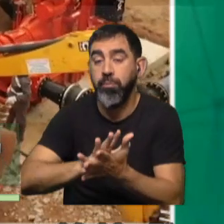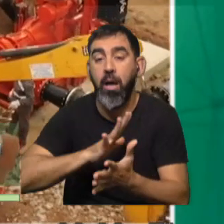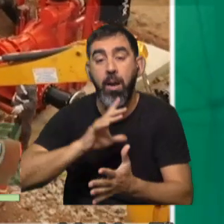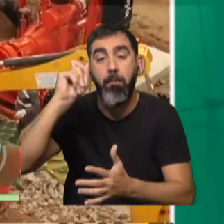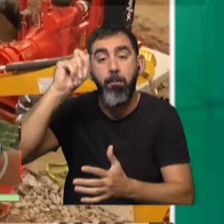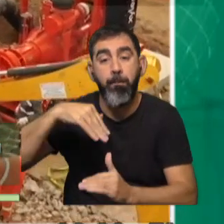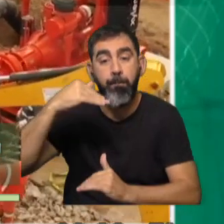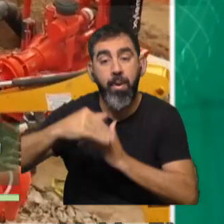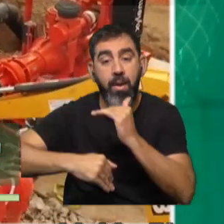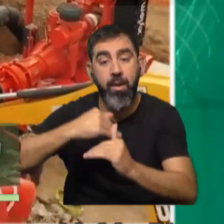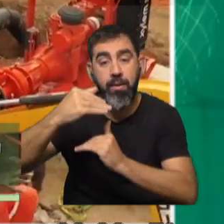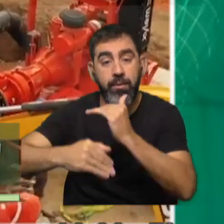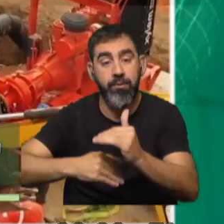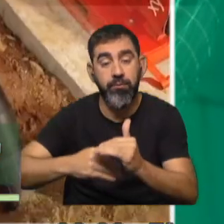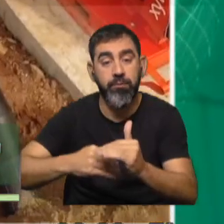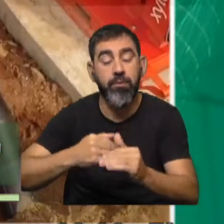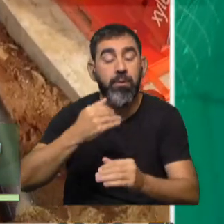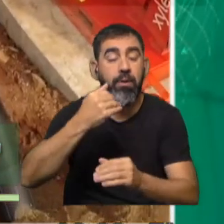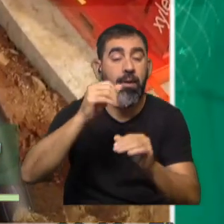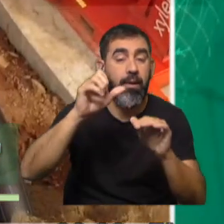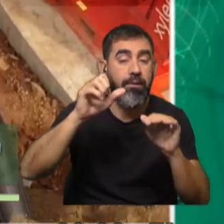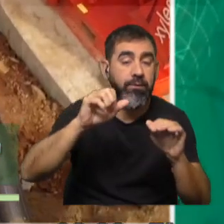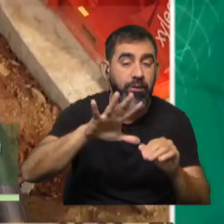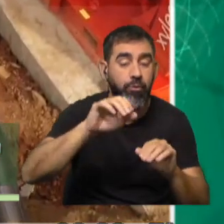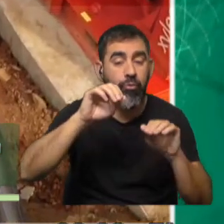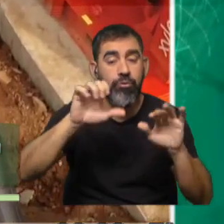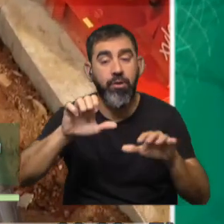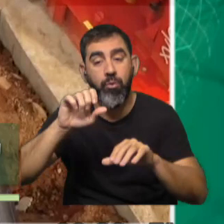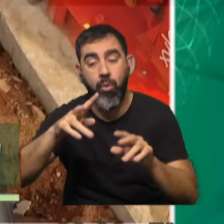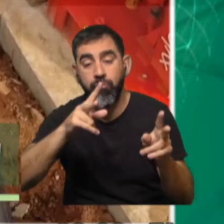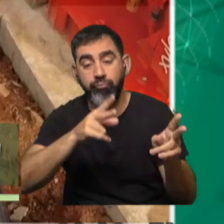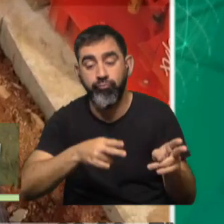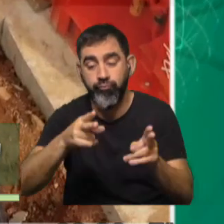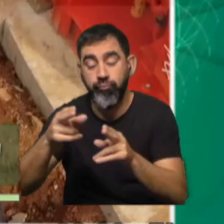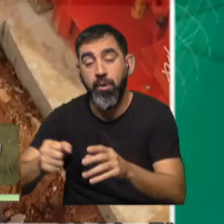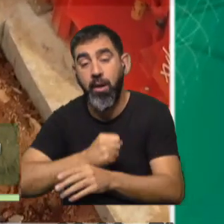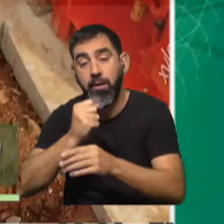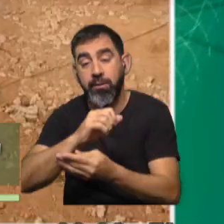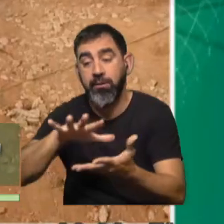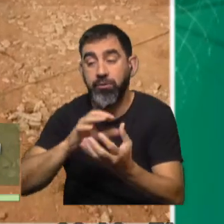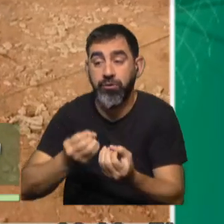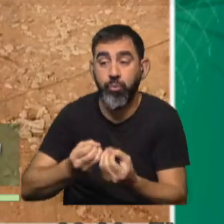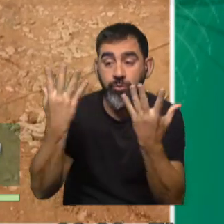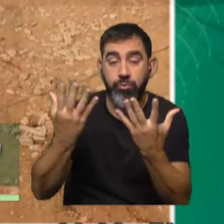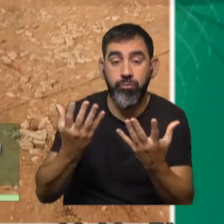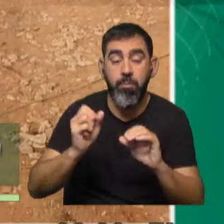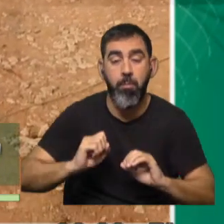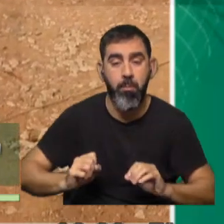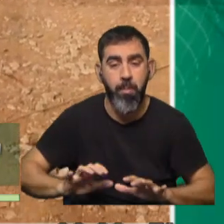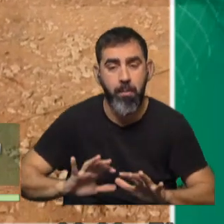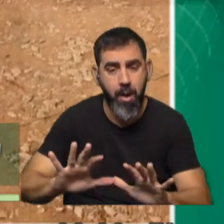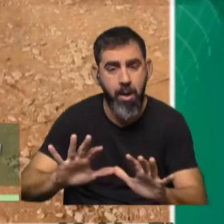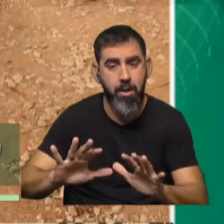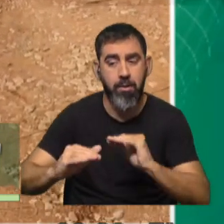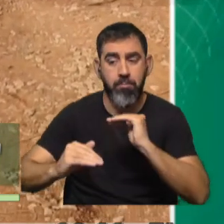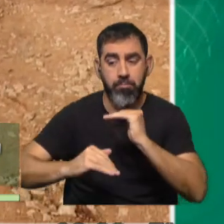escalonados en etapas etapas cinco seis cuatro tres así sucesivamente hasta llegar a la situación más grave se preparan se